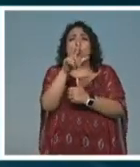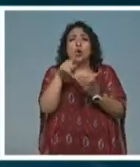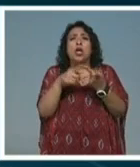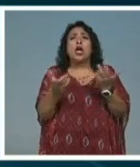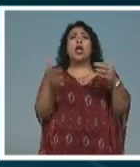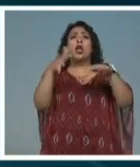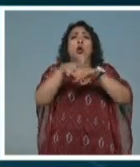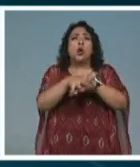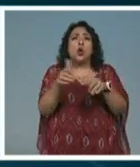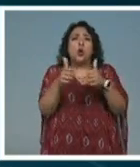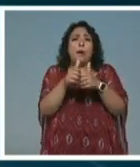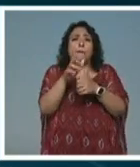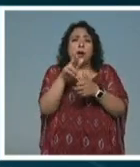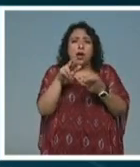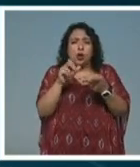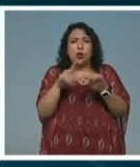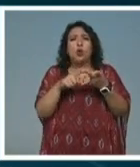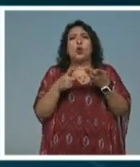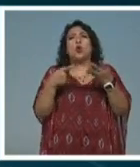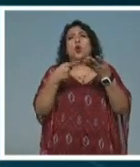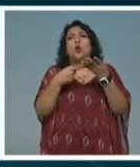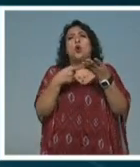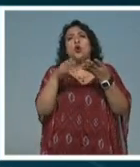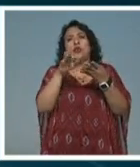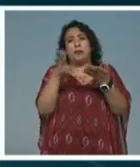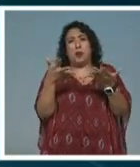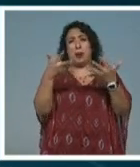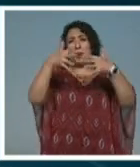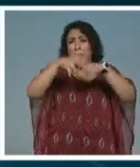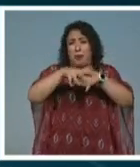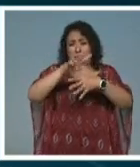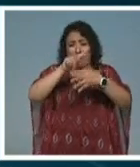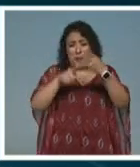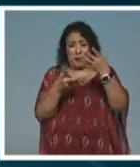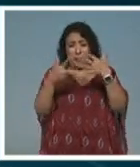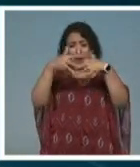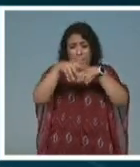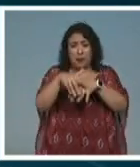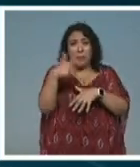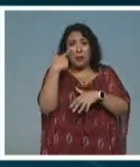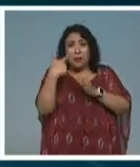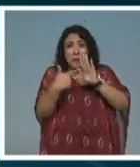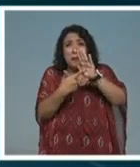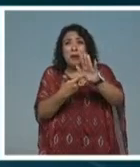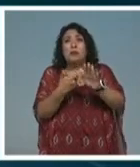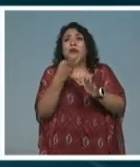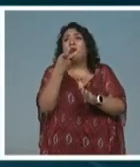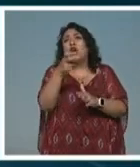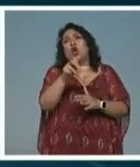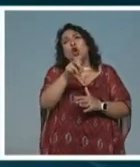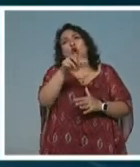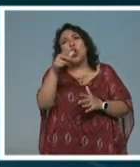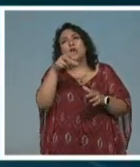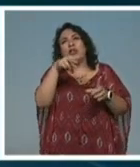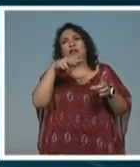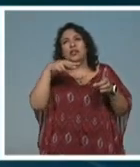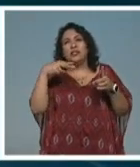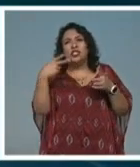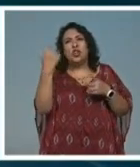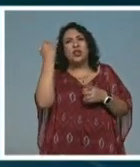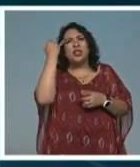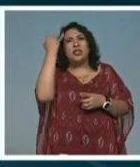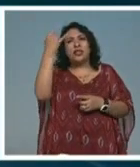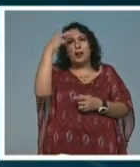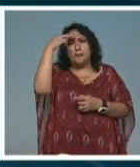con lo barroco, que se junta con lo contemporáneo, lo que nos permite pues mostrarnos a lo mejor otra visión de la idea